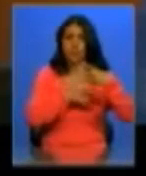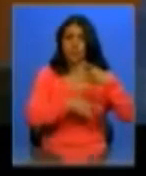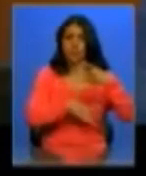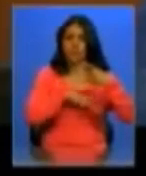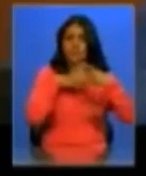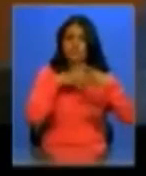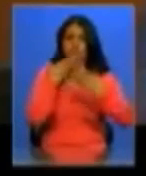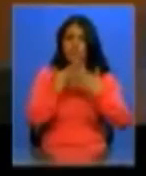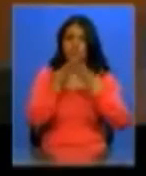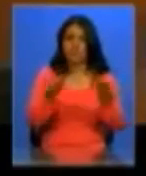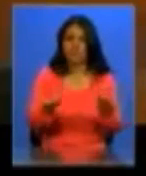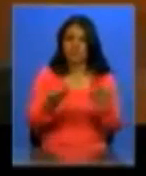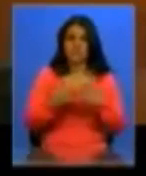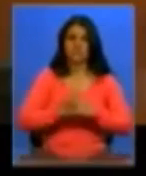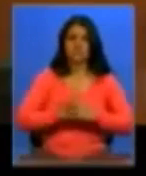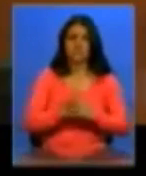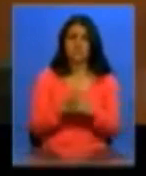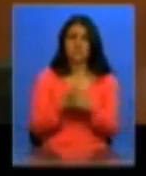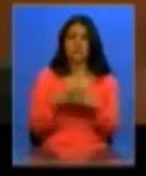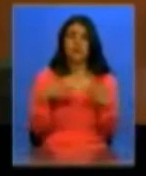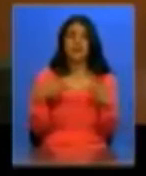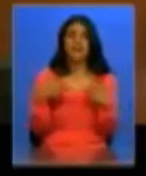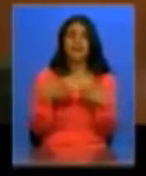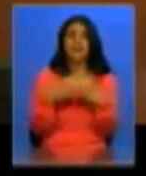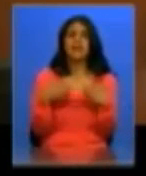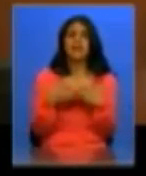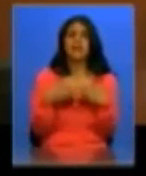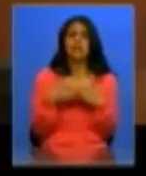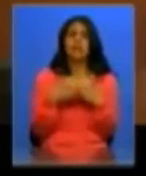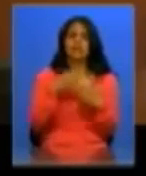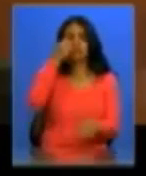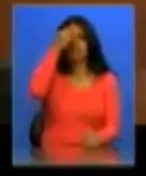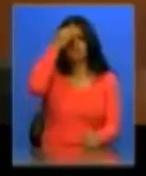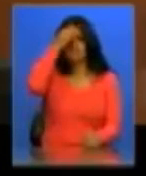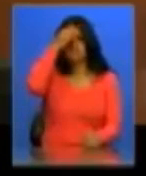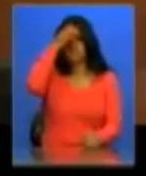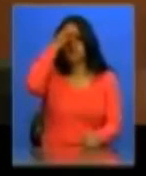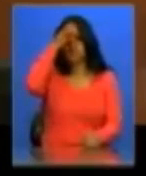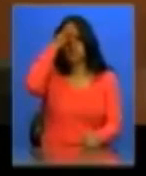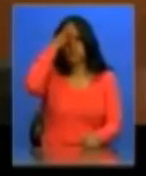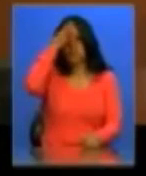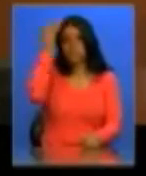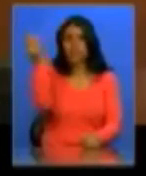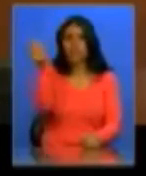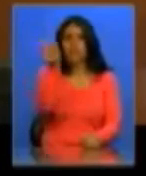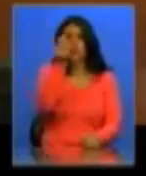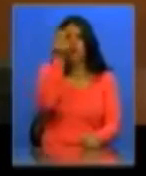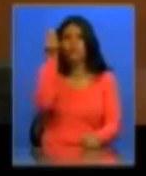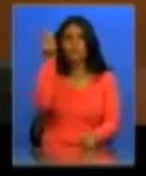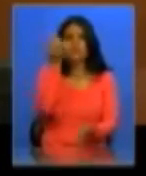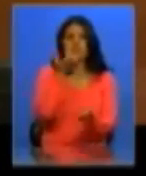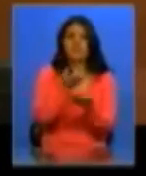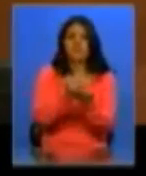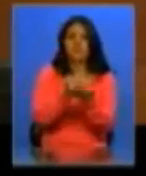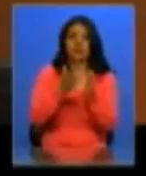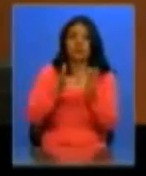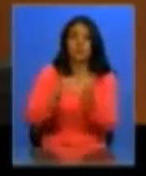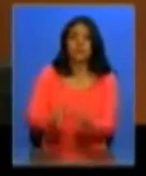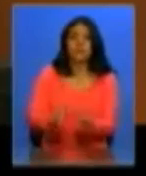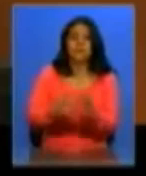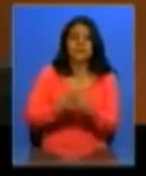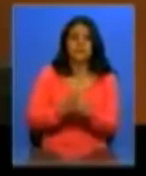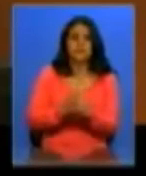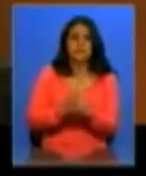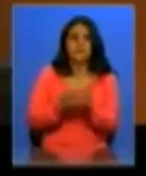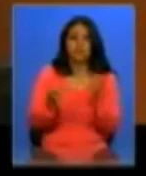gratitud, un equipo extremadamente coherente y brillante de jóvenes economistas que se encontraban dirigiendo